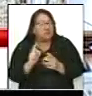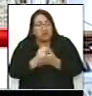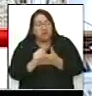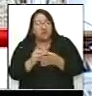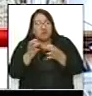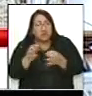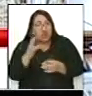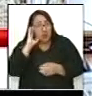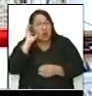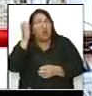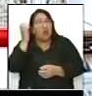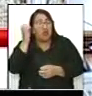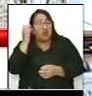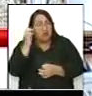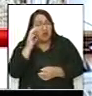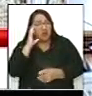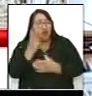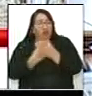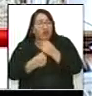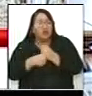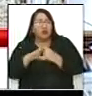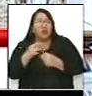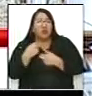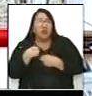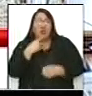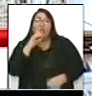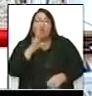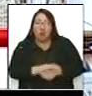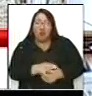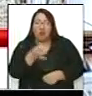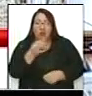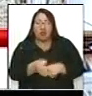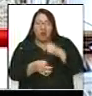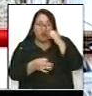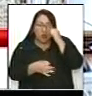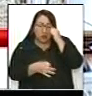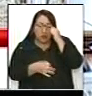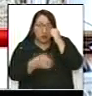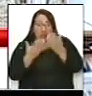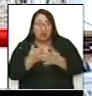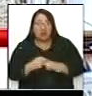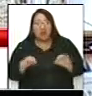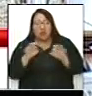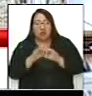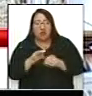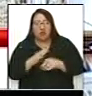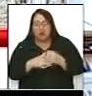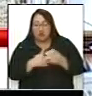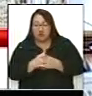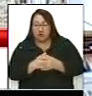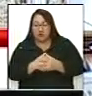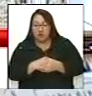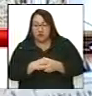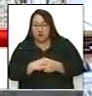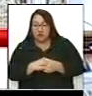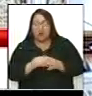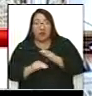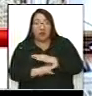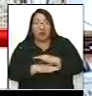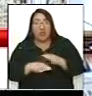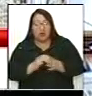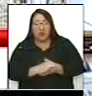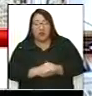Creemos y confiamos en su responsabilidad y creemos que la esencia básica, la célula básica